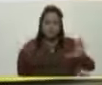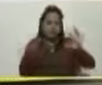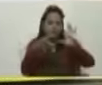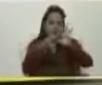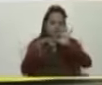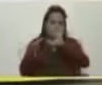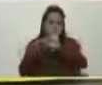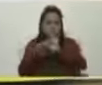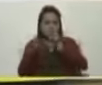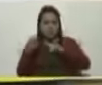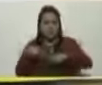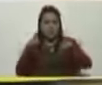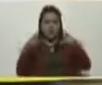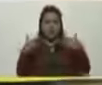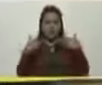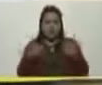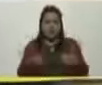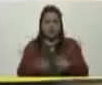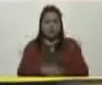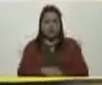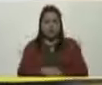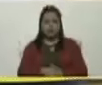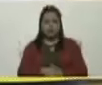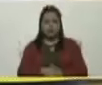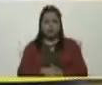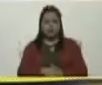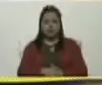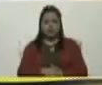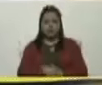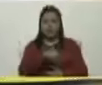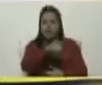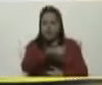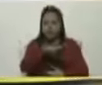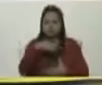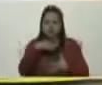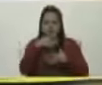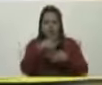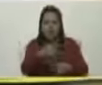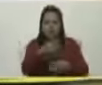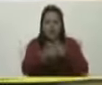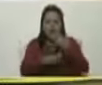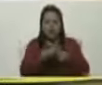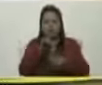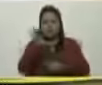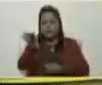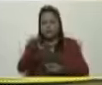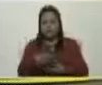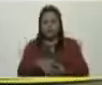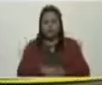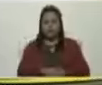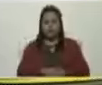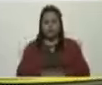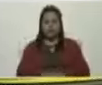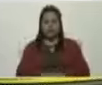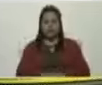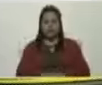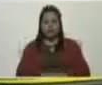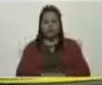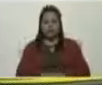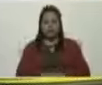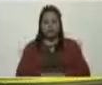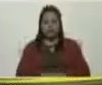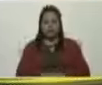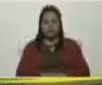salud, y que sería interesante lograrlo hacer en el país, señor presidente, que es totalmente